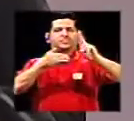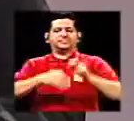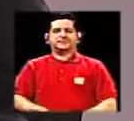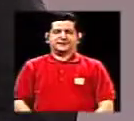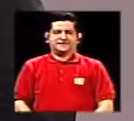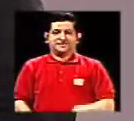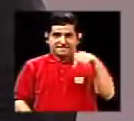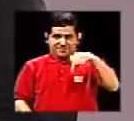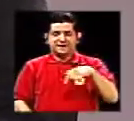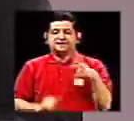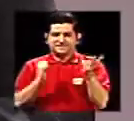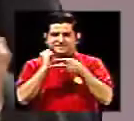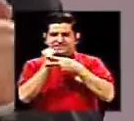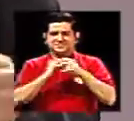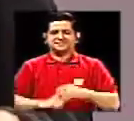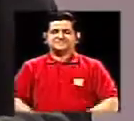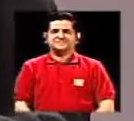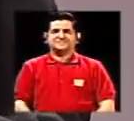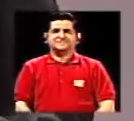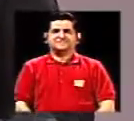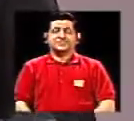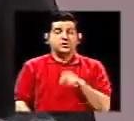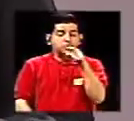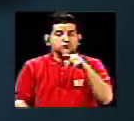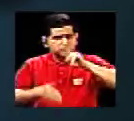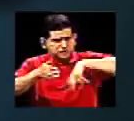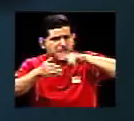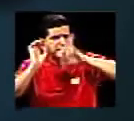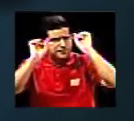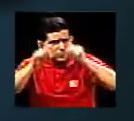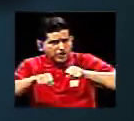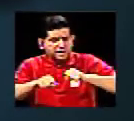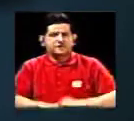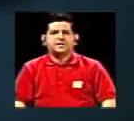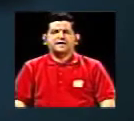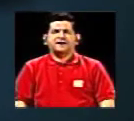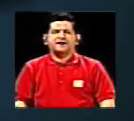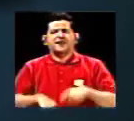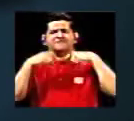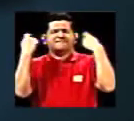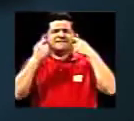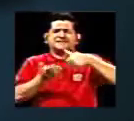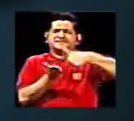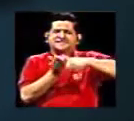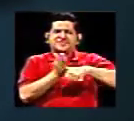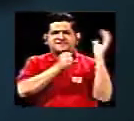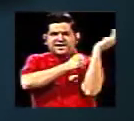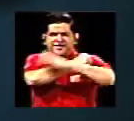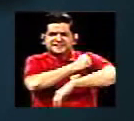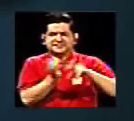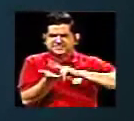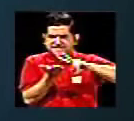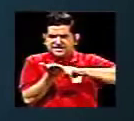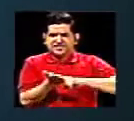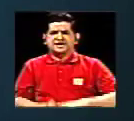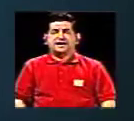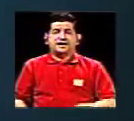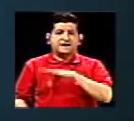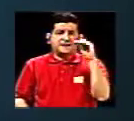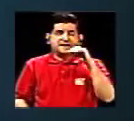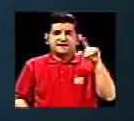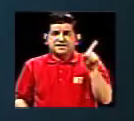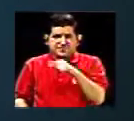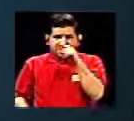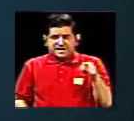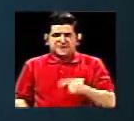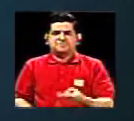Universidad de esta edición. En esta ocasión usted puede leer: festiva elección castiga al PLN y entierra al